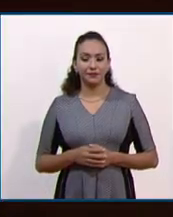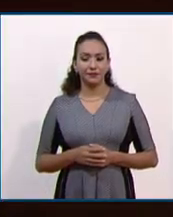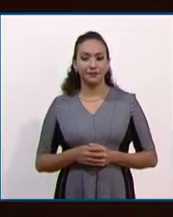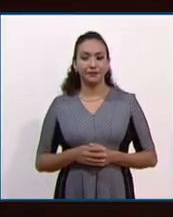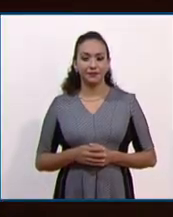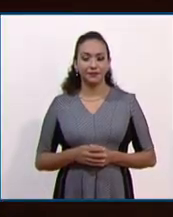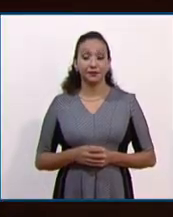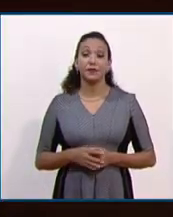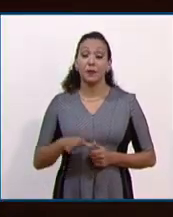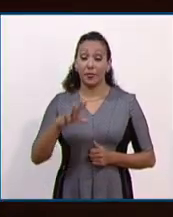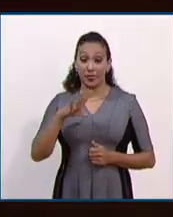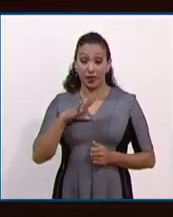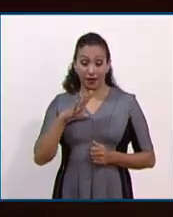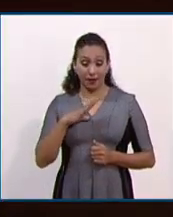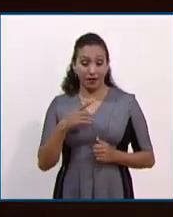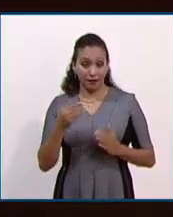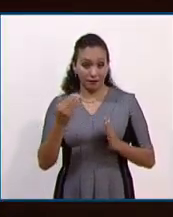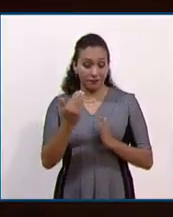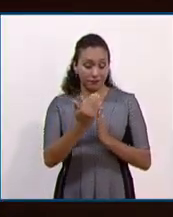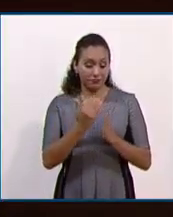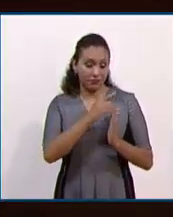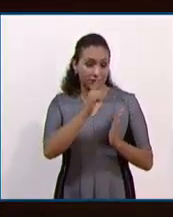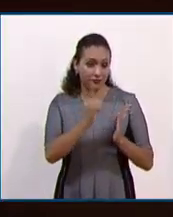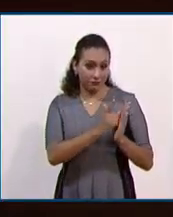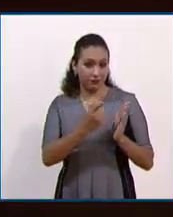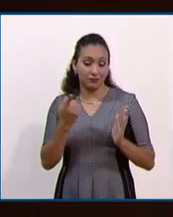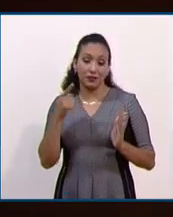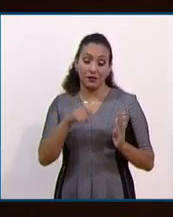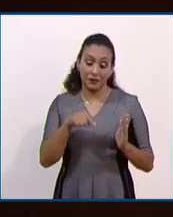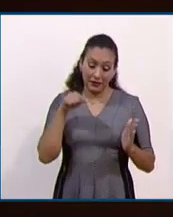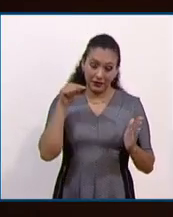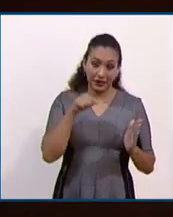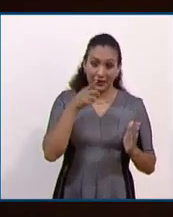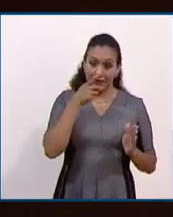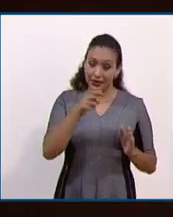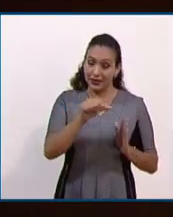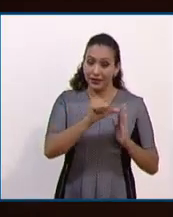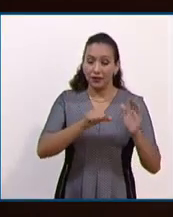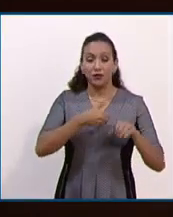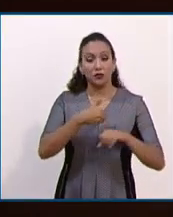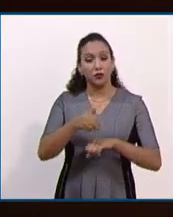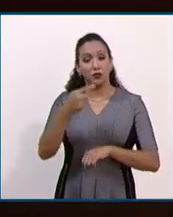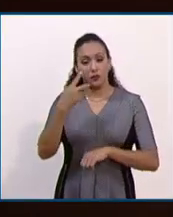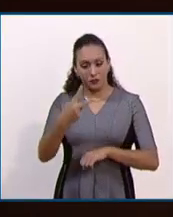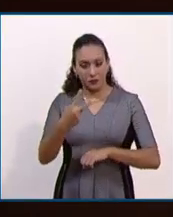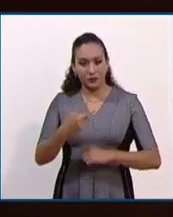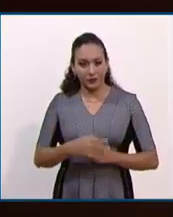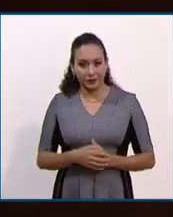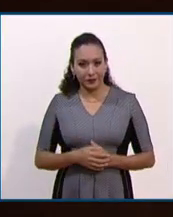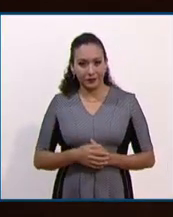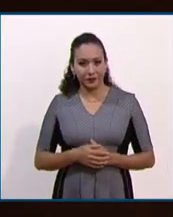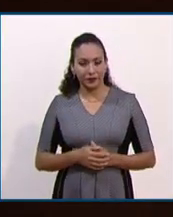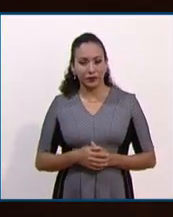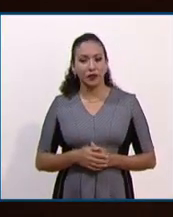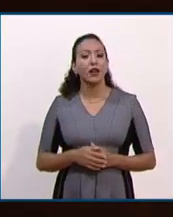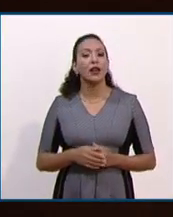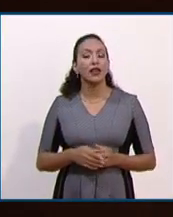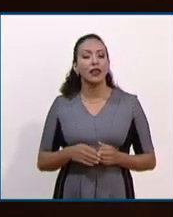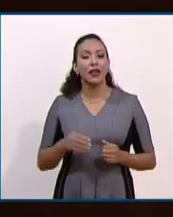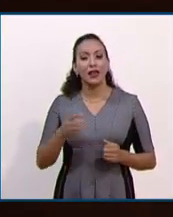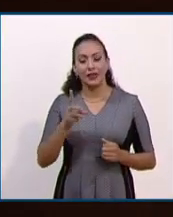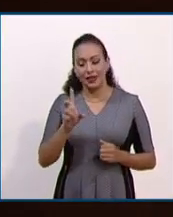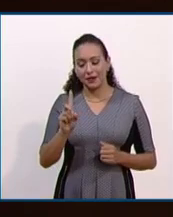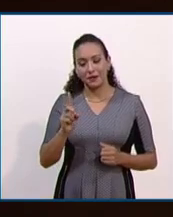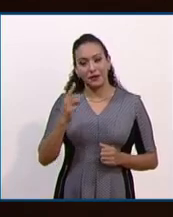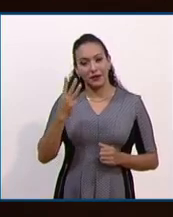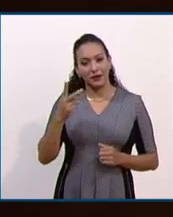Que existe un mandato constitucional, pues conforme al artículo 2º transitorio del decreto de 23 de